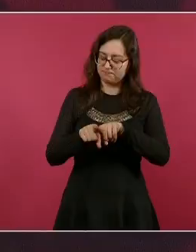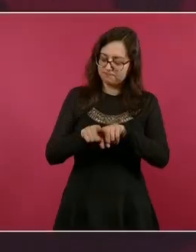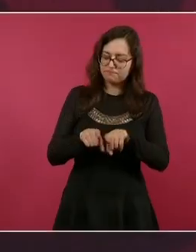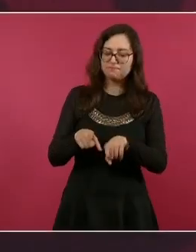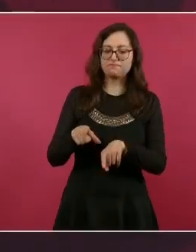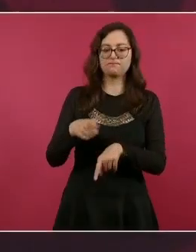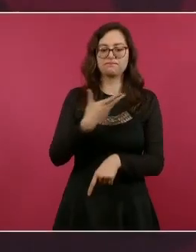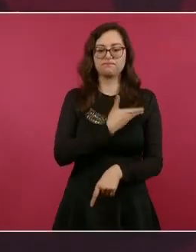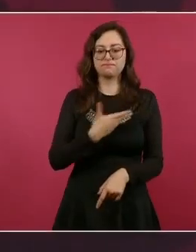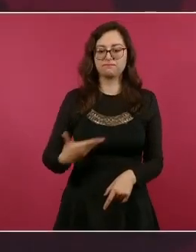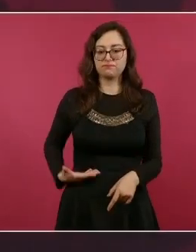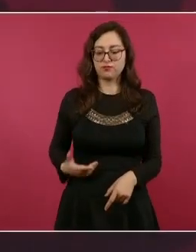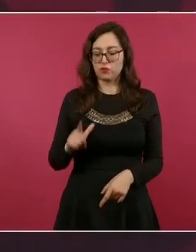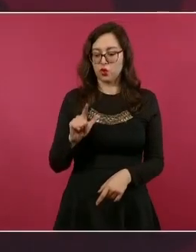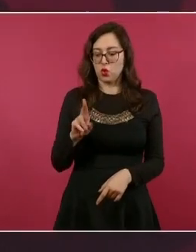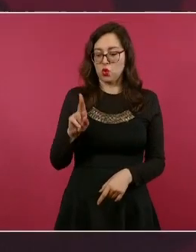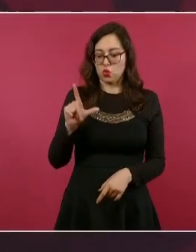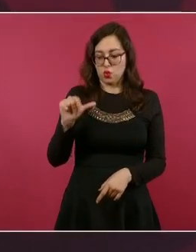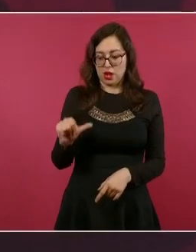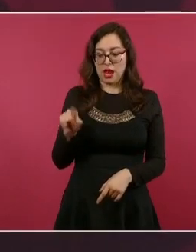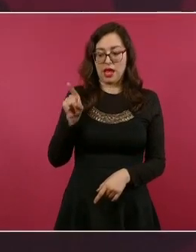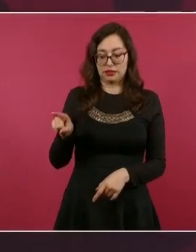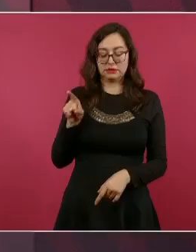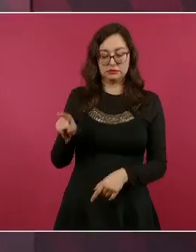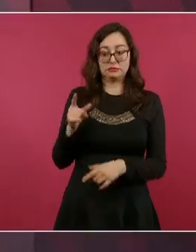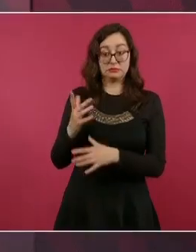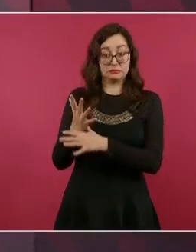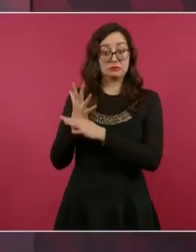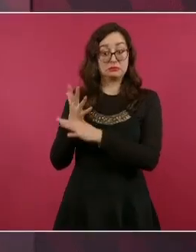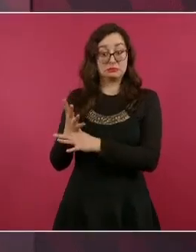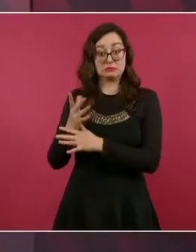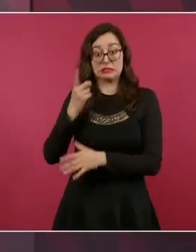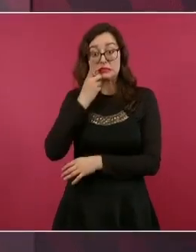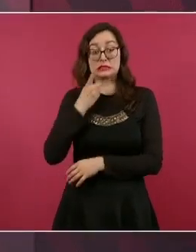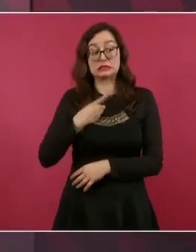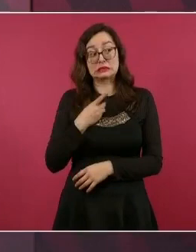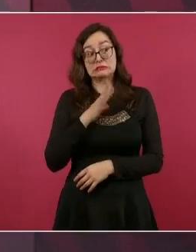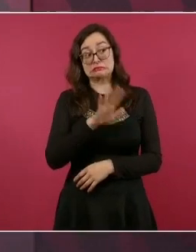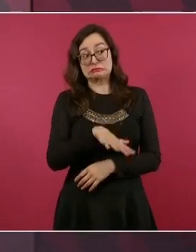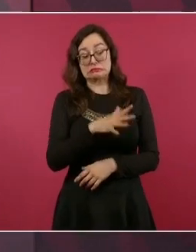el bloque conservador del mundo